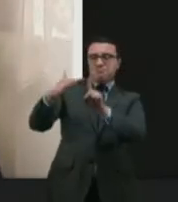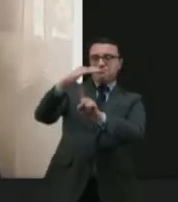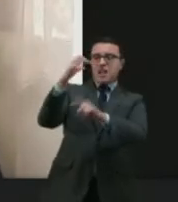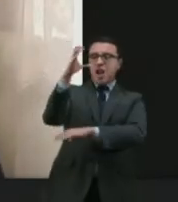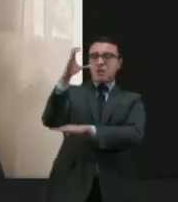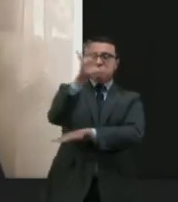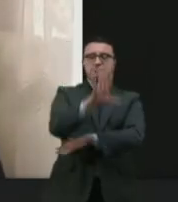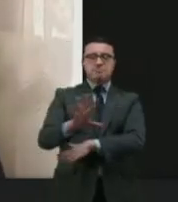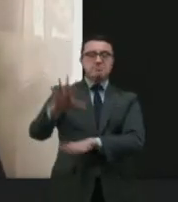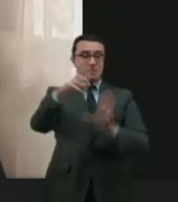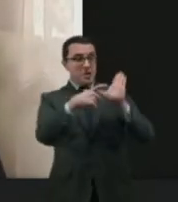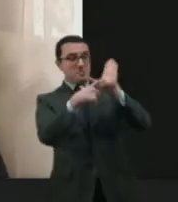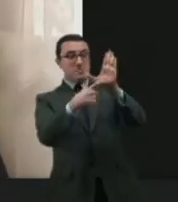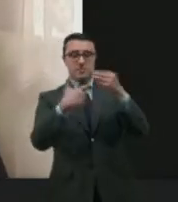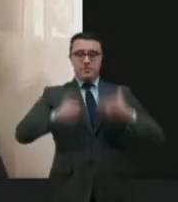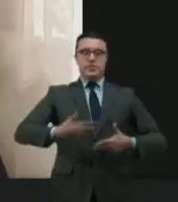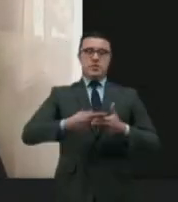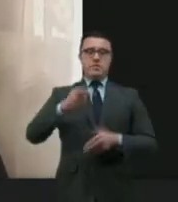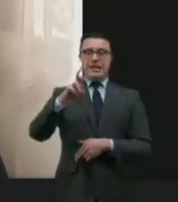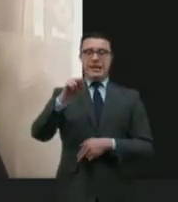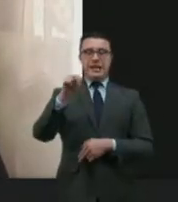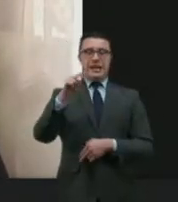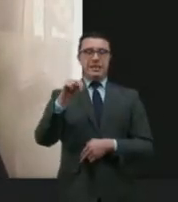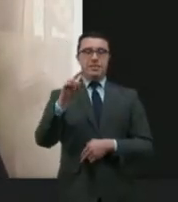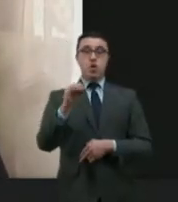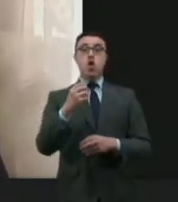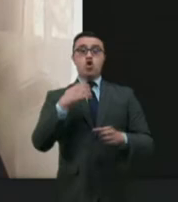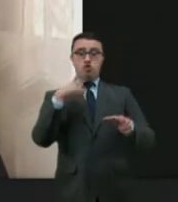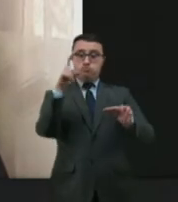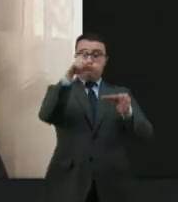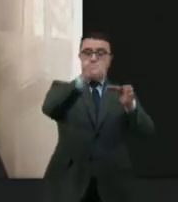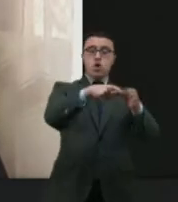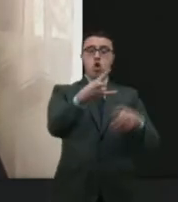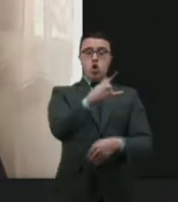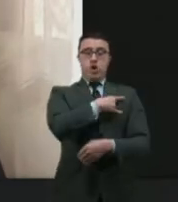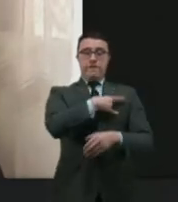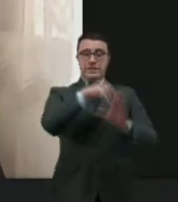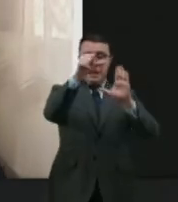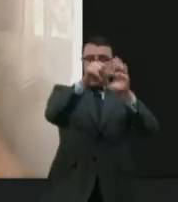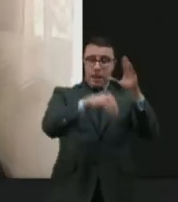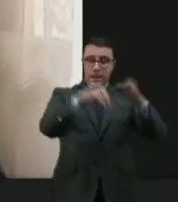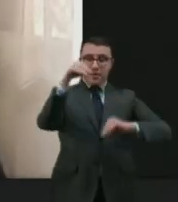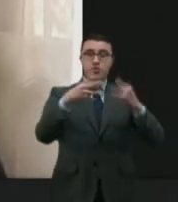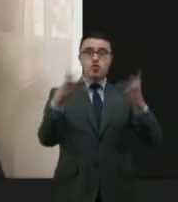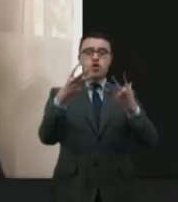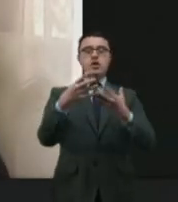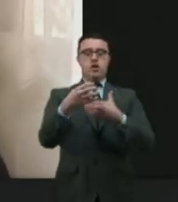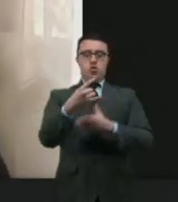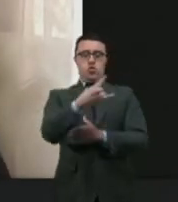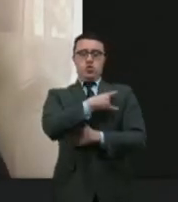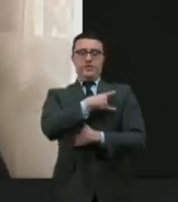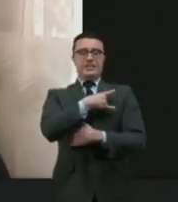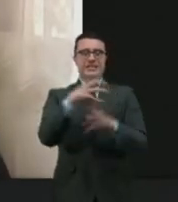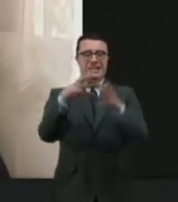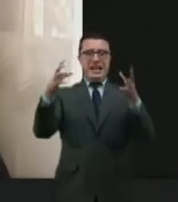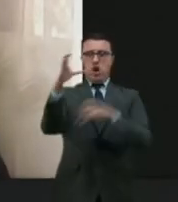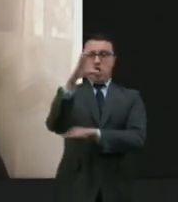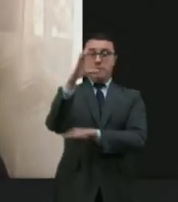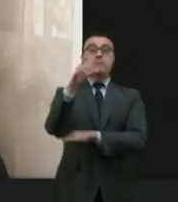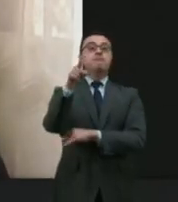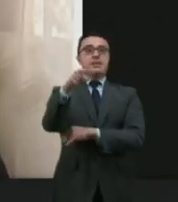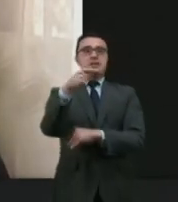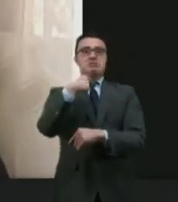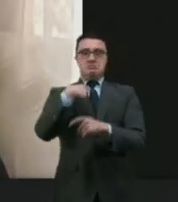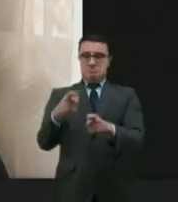Mi nombre es Hernando, estudio actualmente ingeniería de software en el Politécnico Gran Colombiano y fui uno de los beneficiarios del proyecto